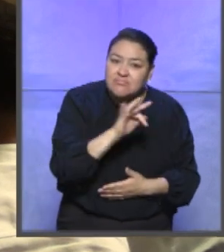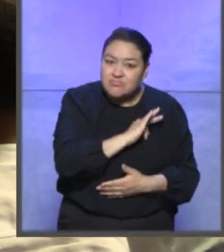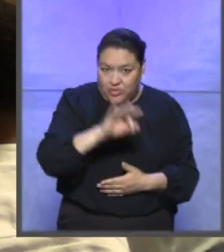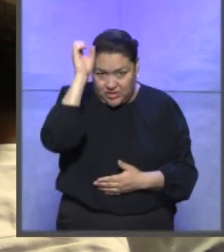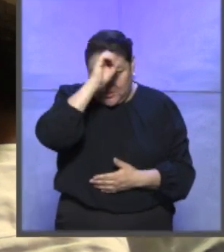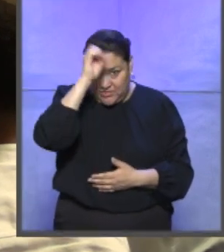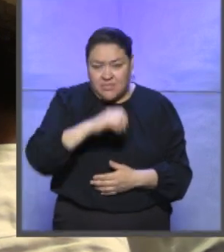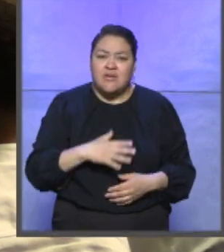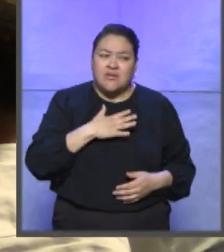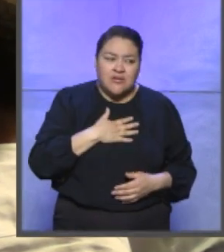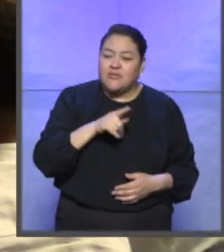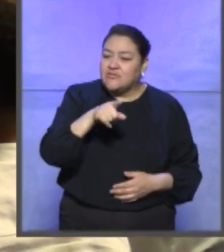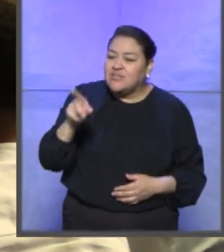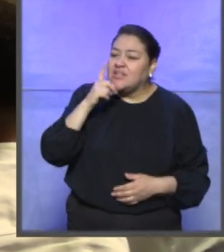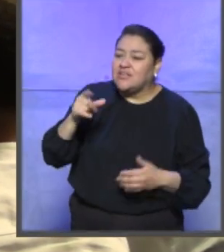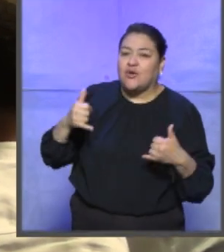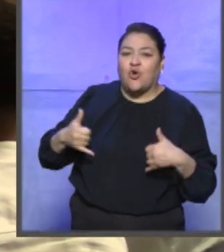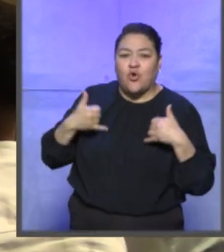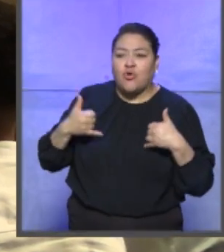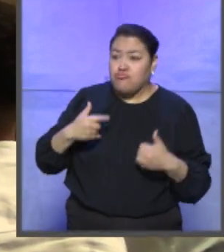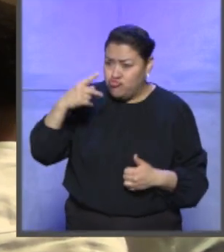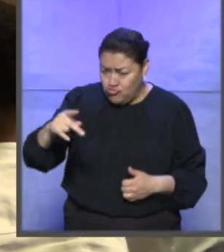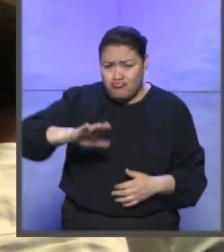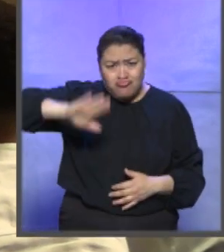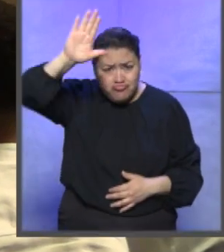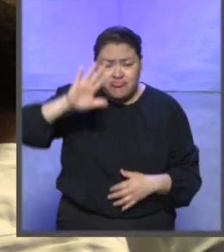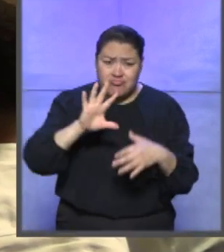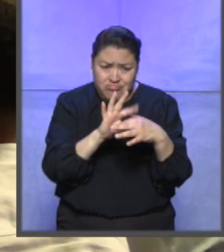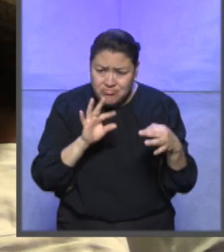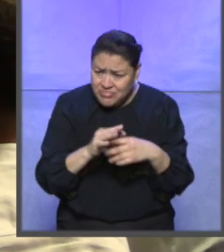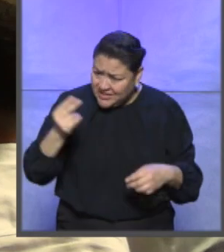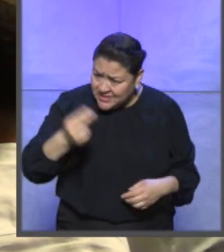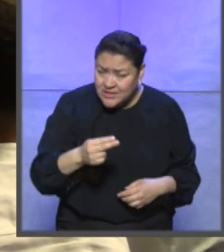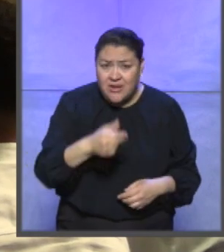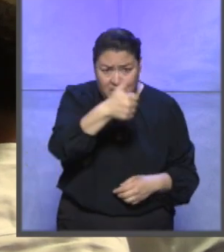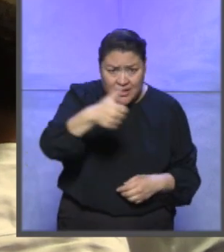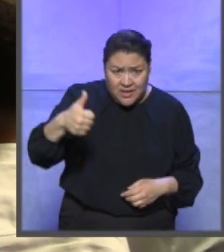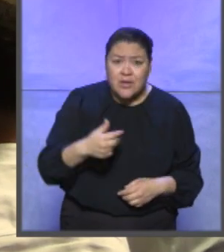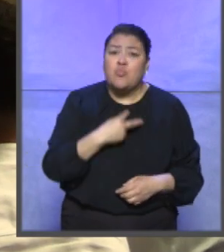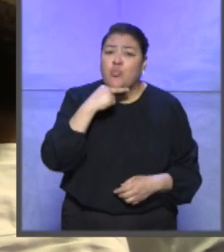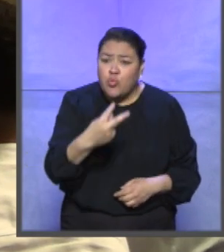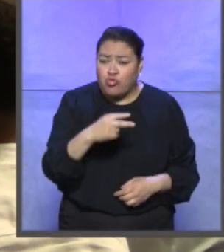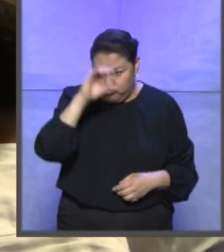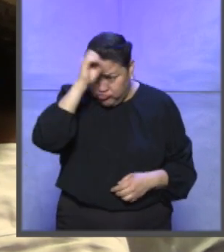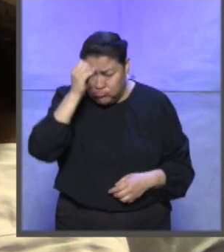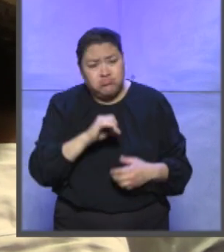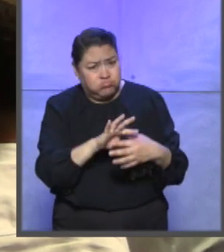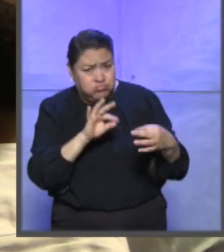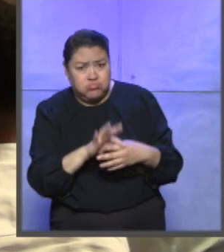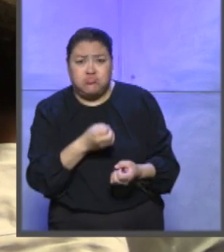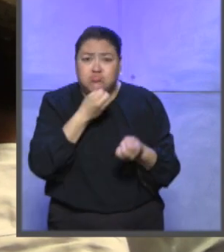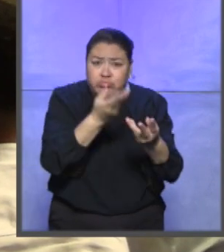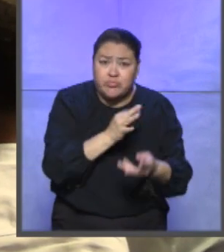decisión. Yo en cada evento que voy les digo, jóvenes, alcen la voz. Hay que usar nuestra voz, pero también ser activos en